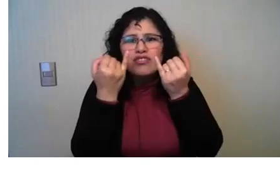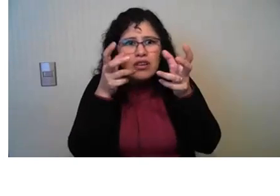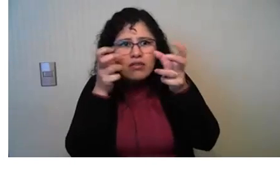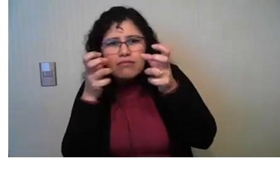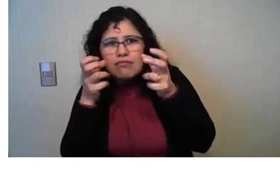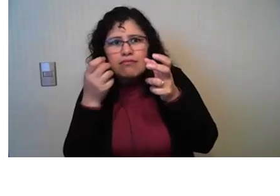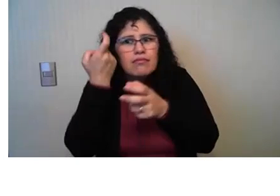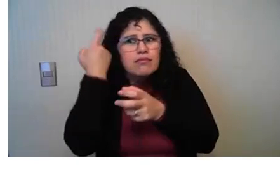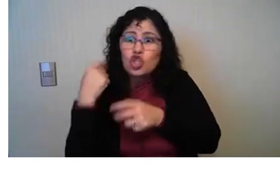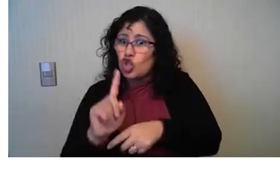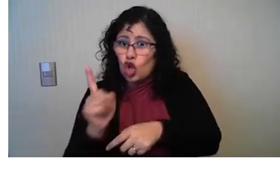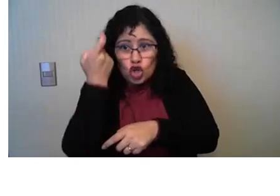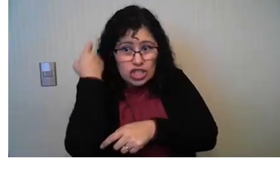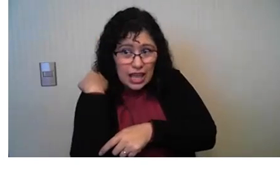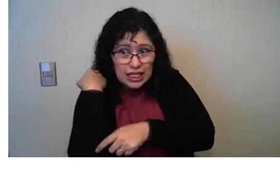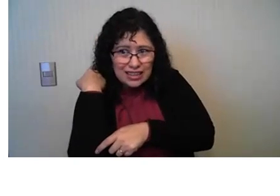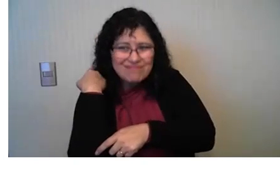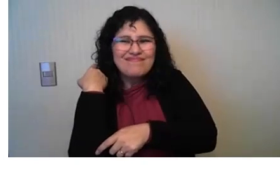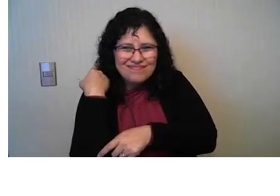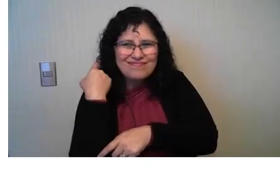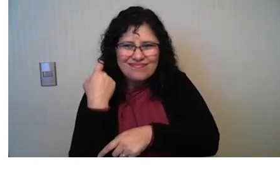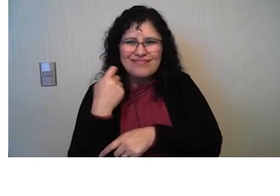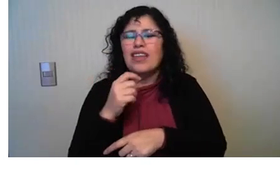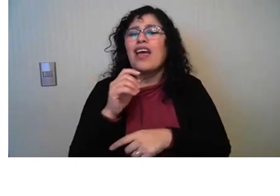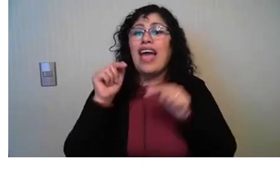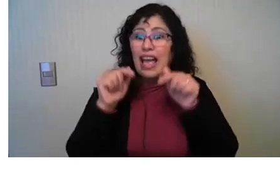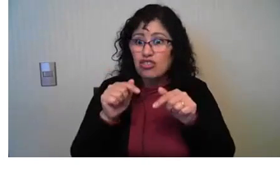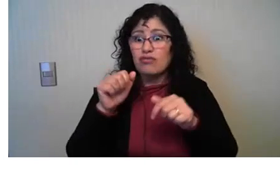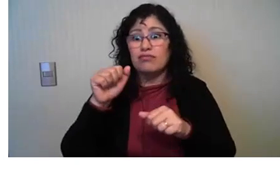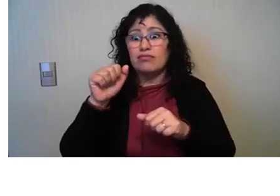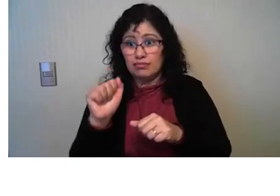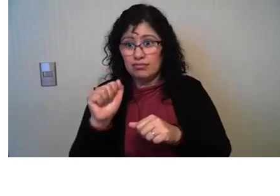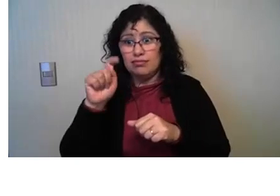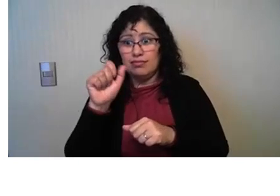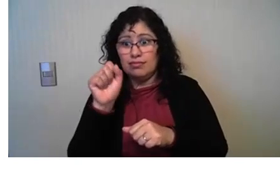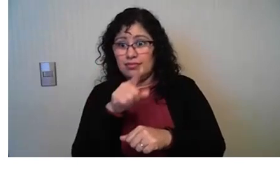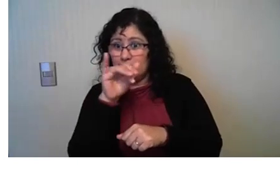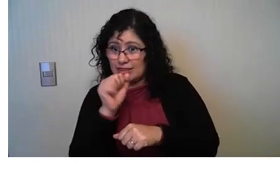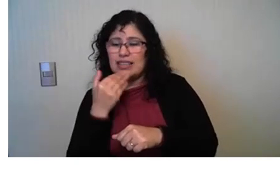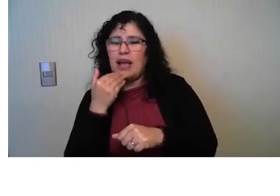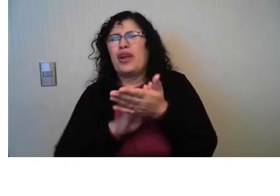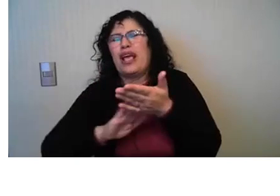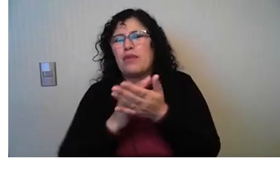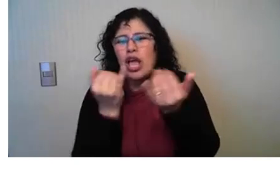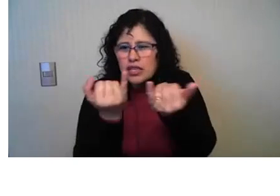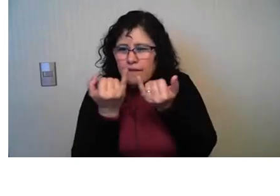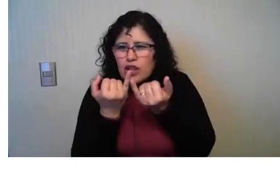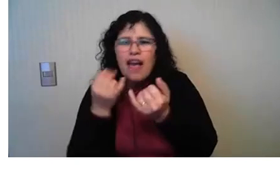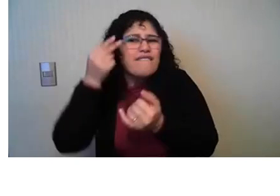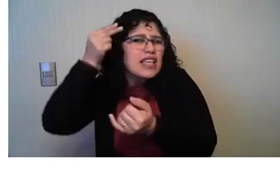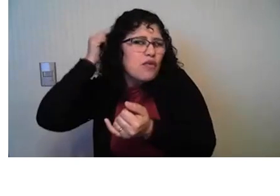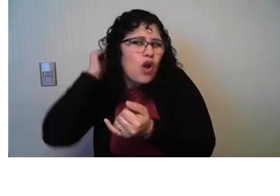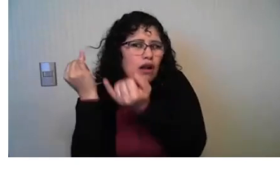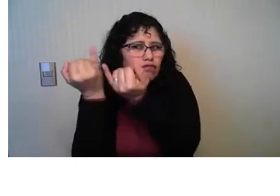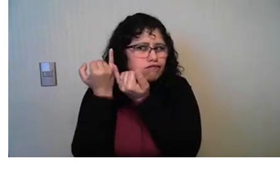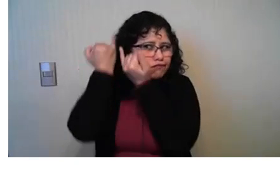del cerebelo también puede provocar ataxia, ¿ya? La pérdida de la información del sistema vestibular, que habíamos dicho